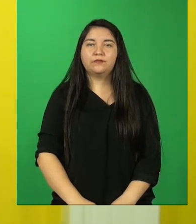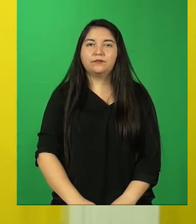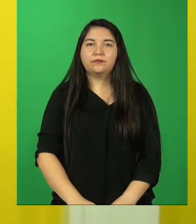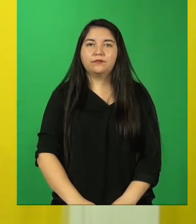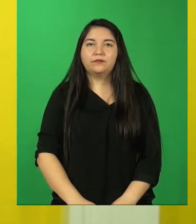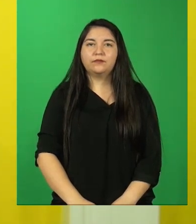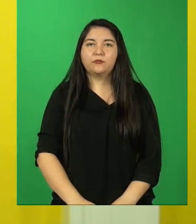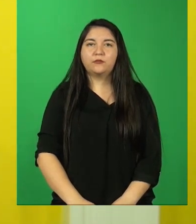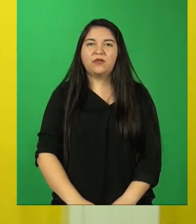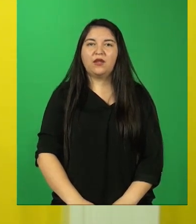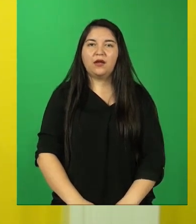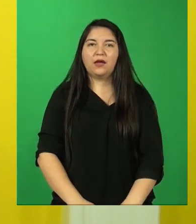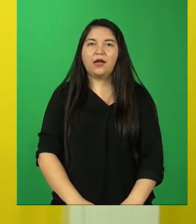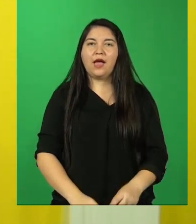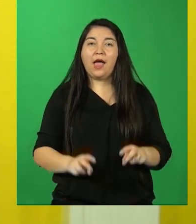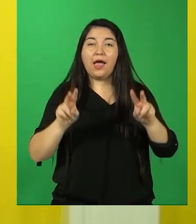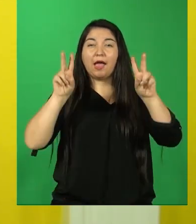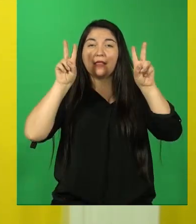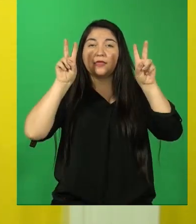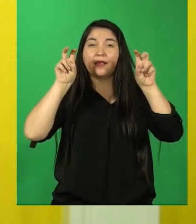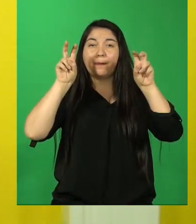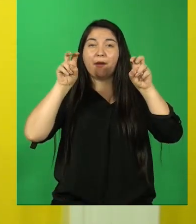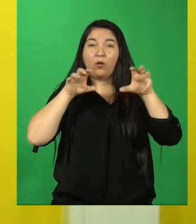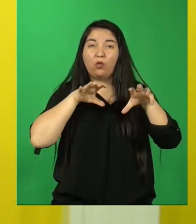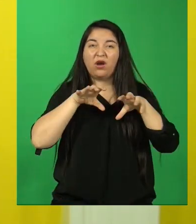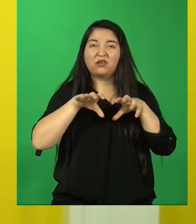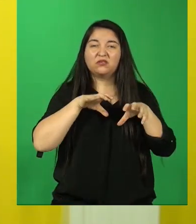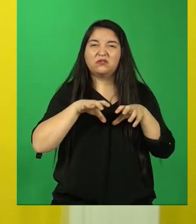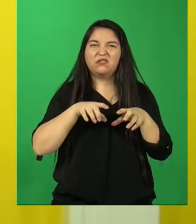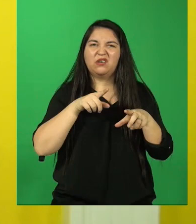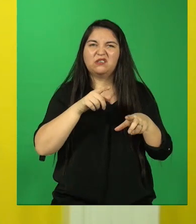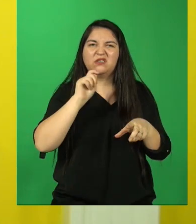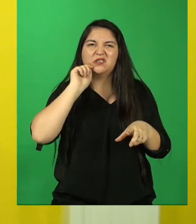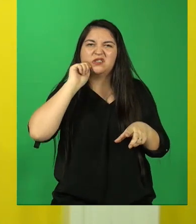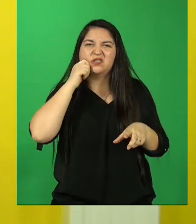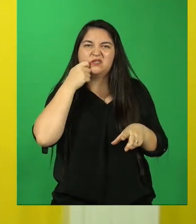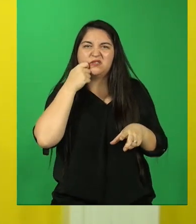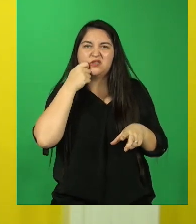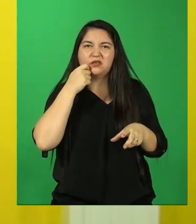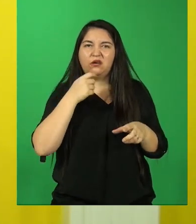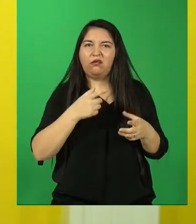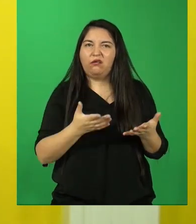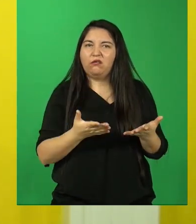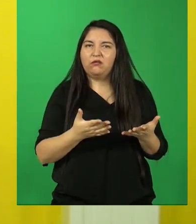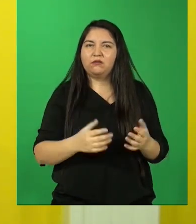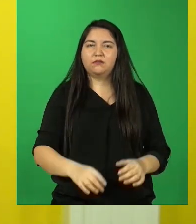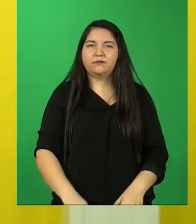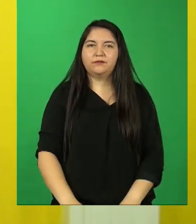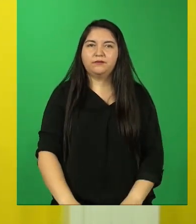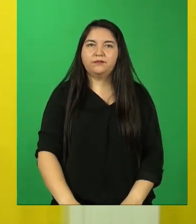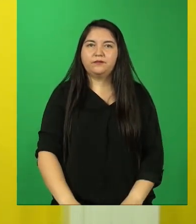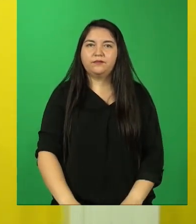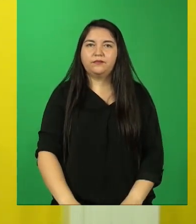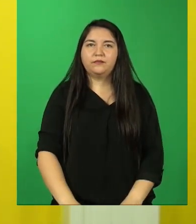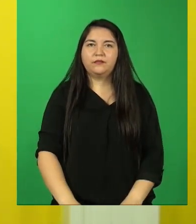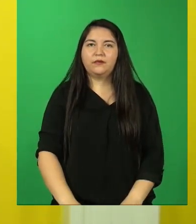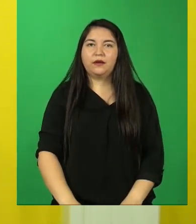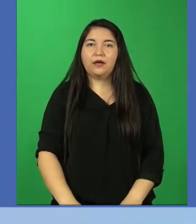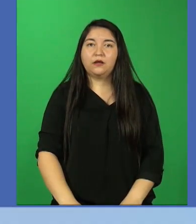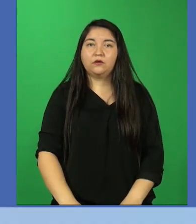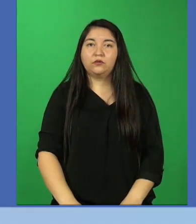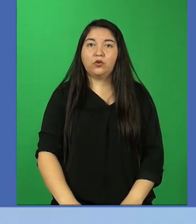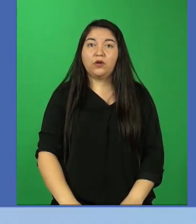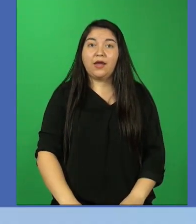la trama o acción. ¿A qué se refiere la trama o acción? Se refiere a los hechos